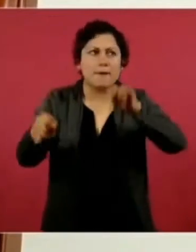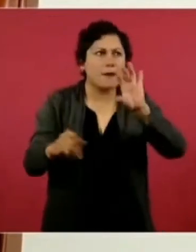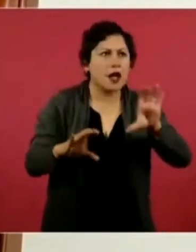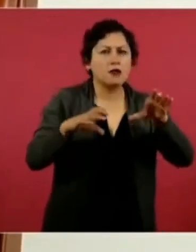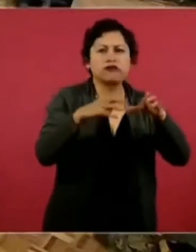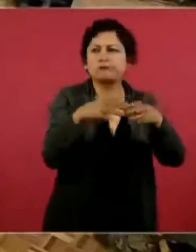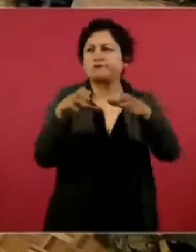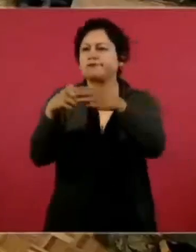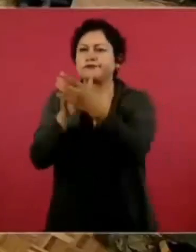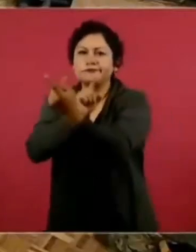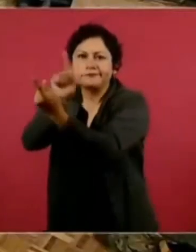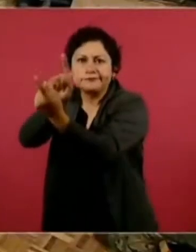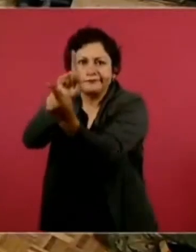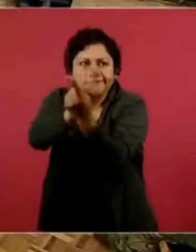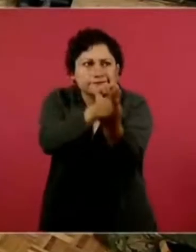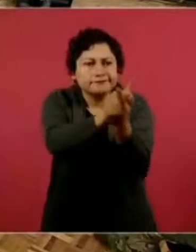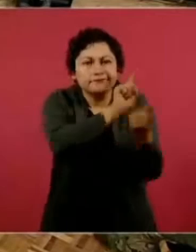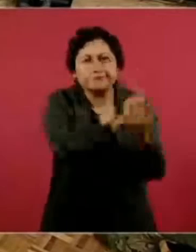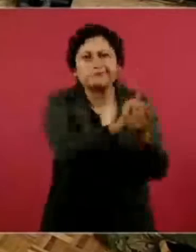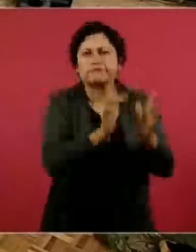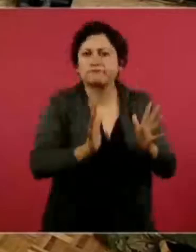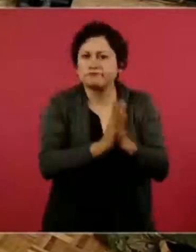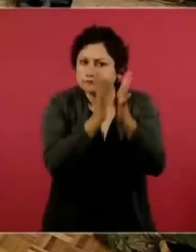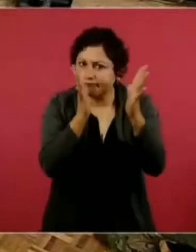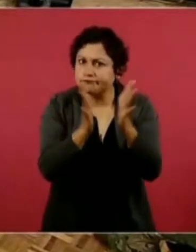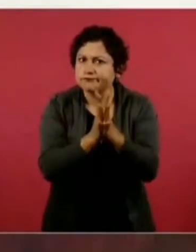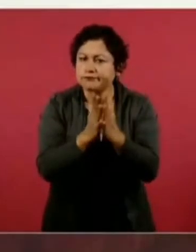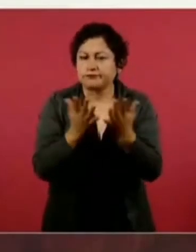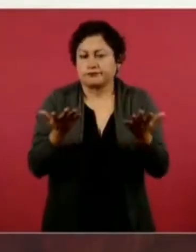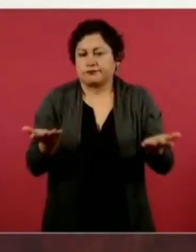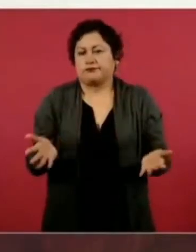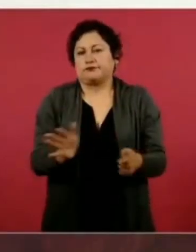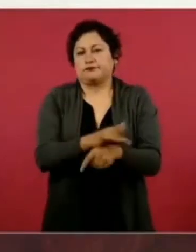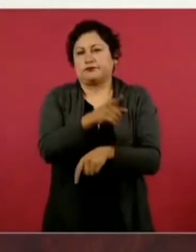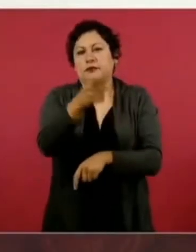teórico. Eso exige de muchas fatigas.